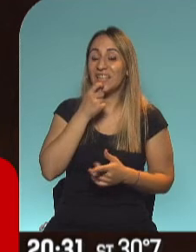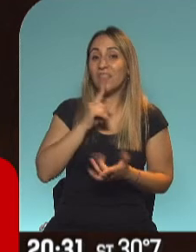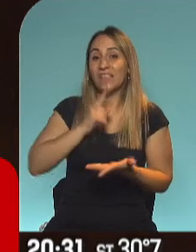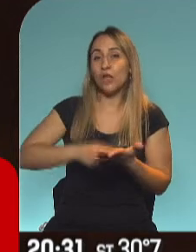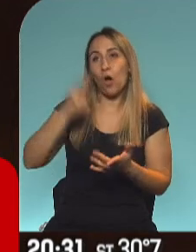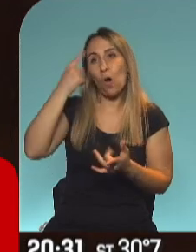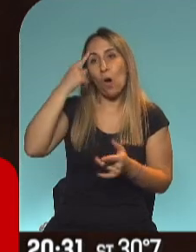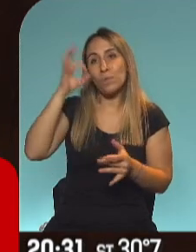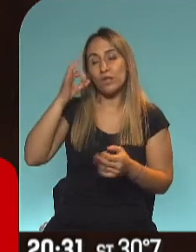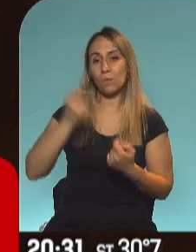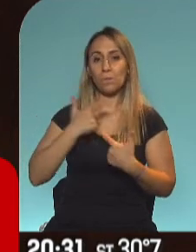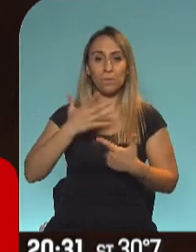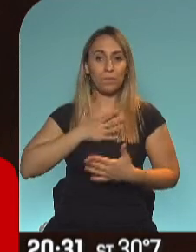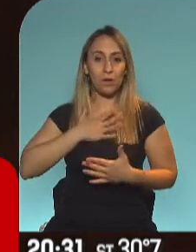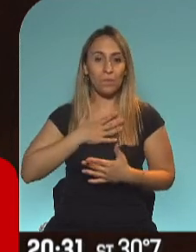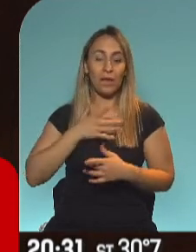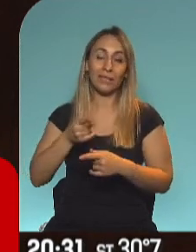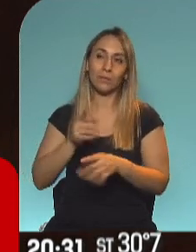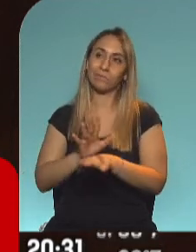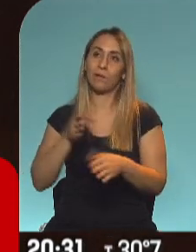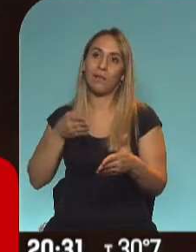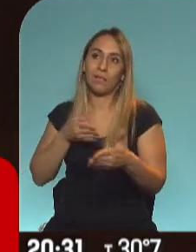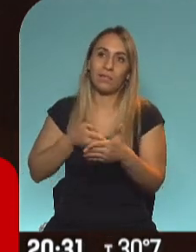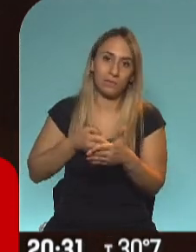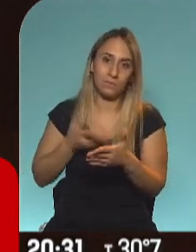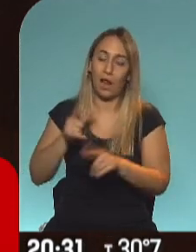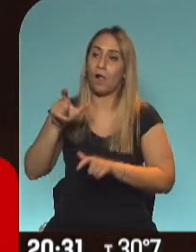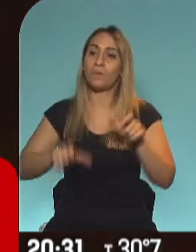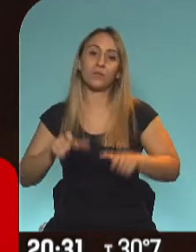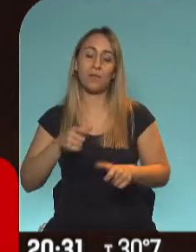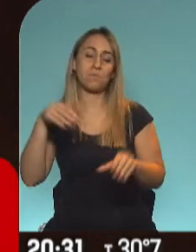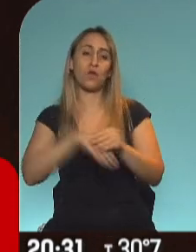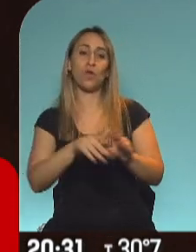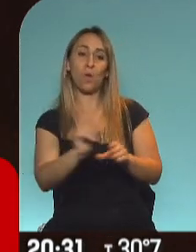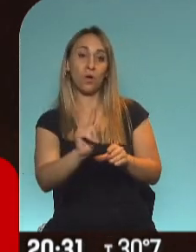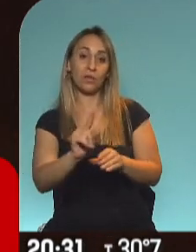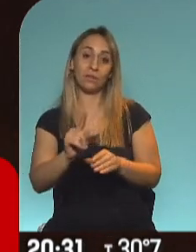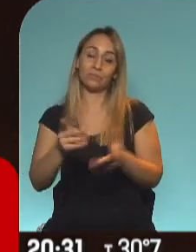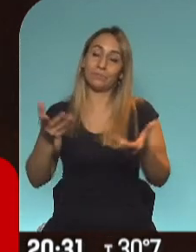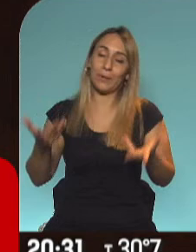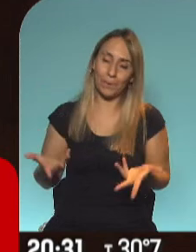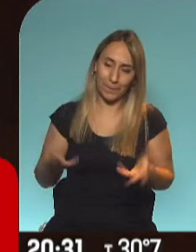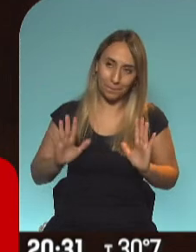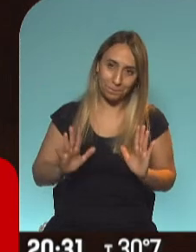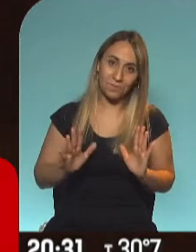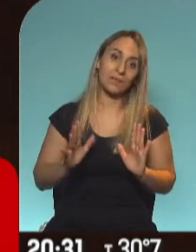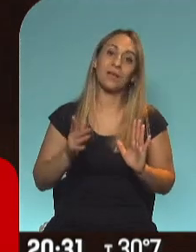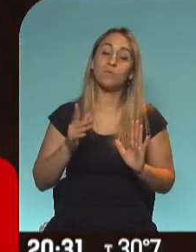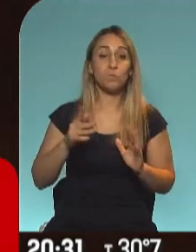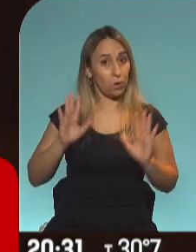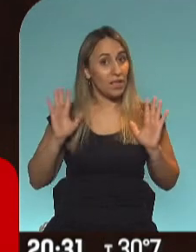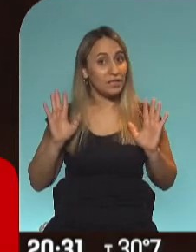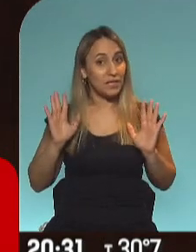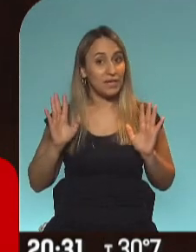era un vallado para que algún bloque o alguna persona no votaran, bueno, no es un tema central, aunque sí puede ser, y